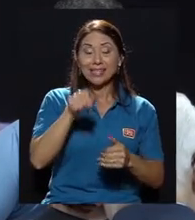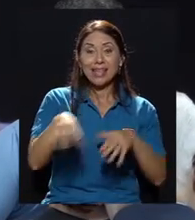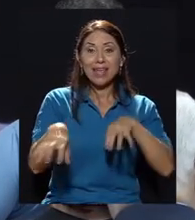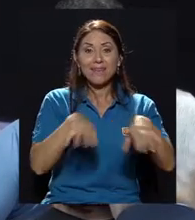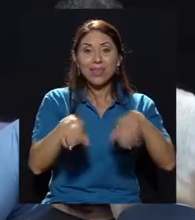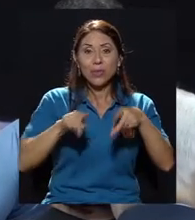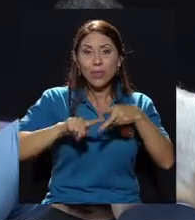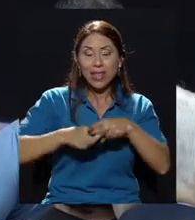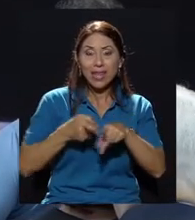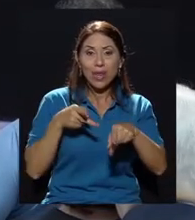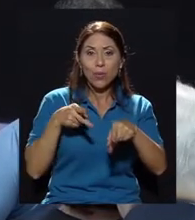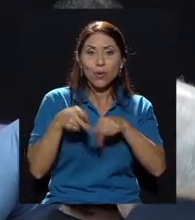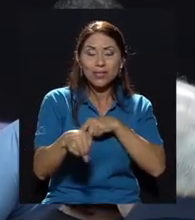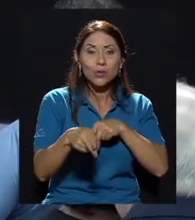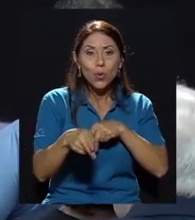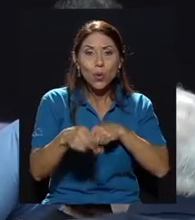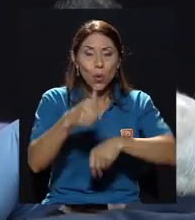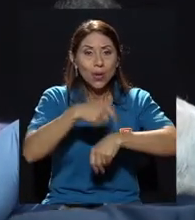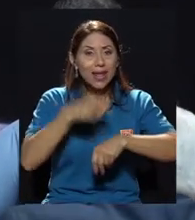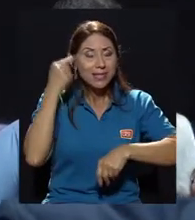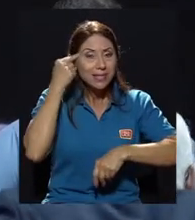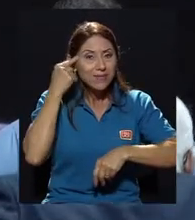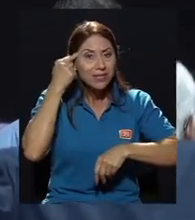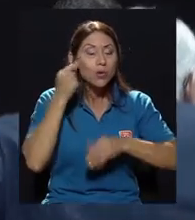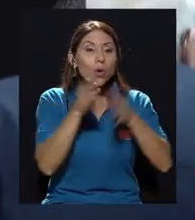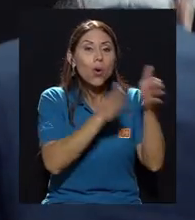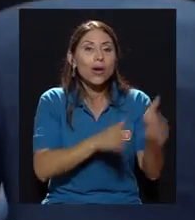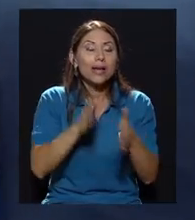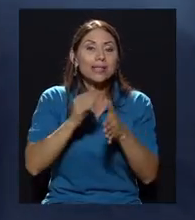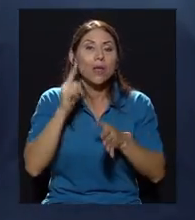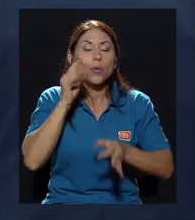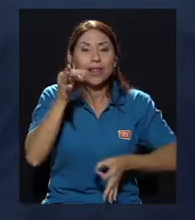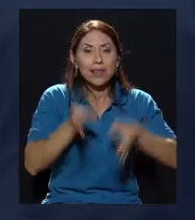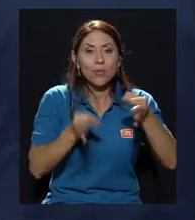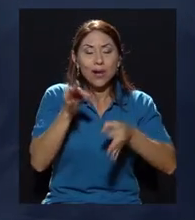Este evento de inauguración de las jornadas de reflexión fue